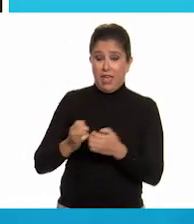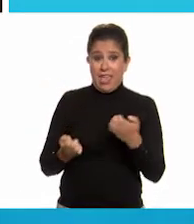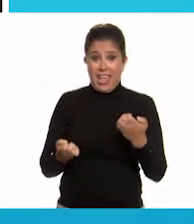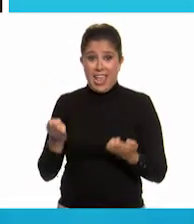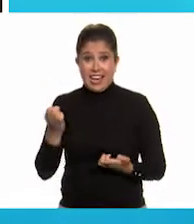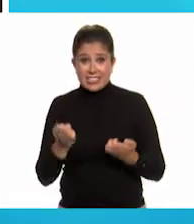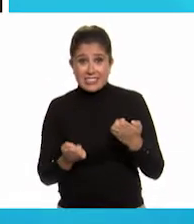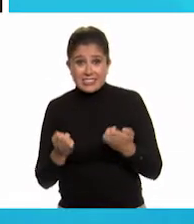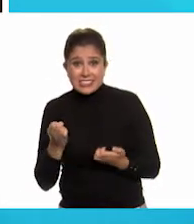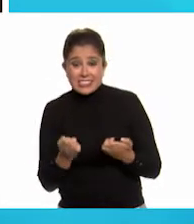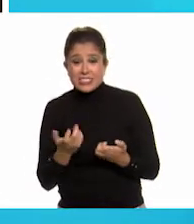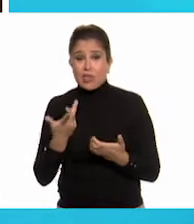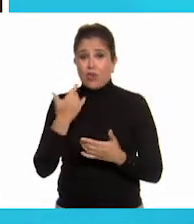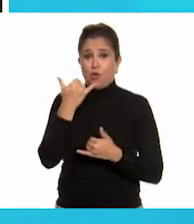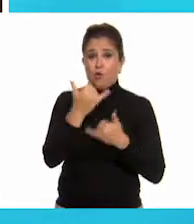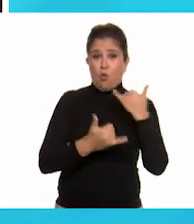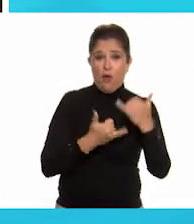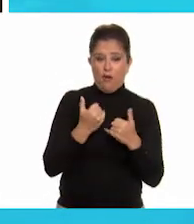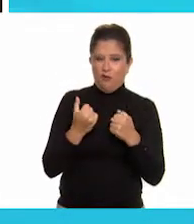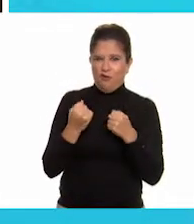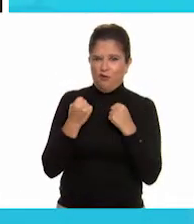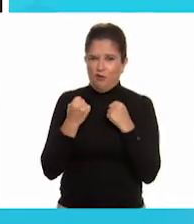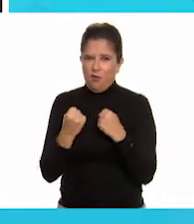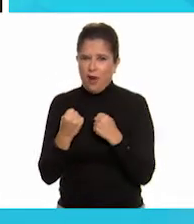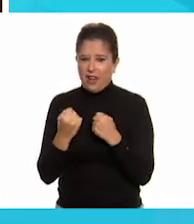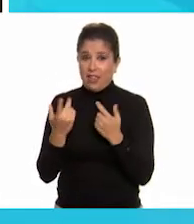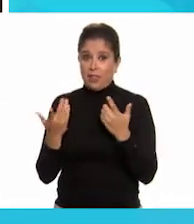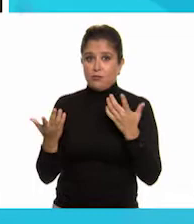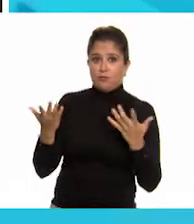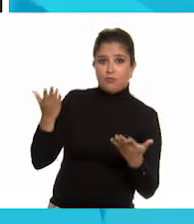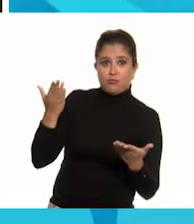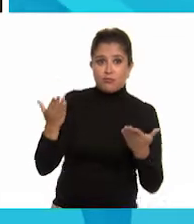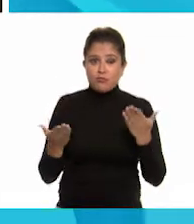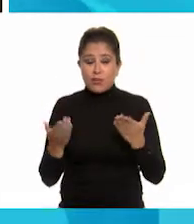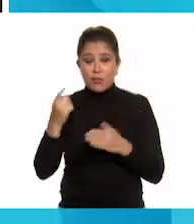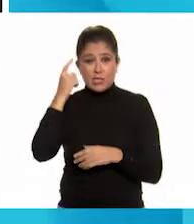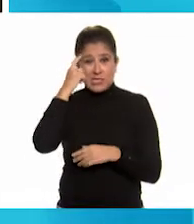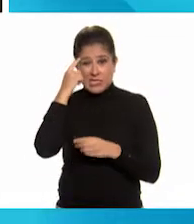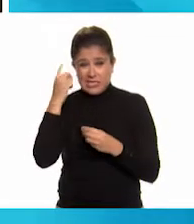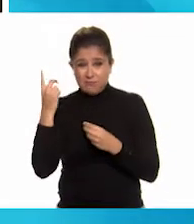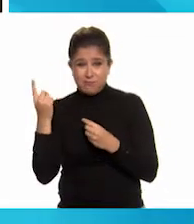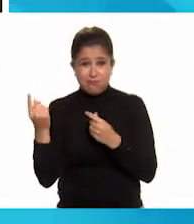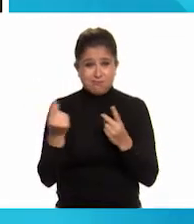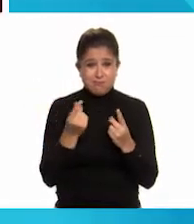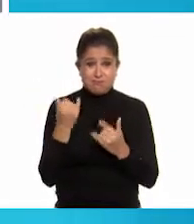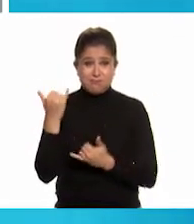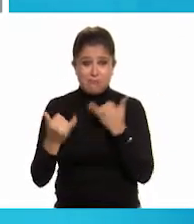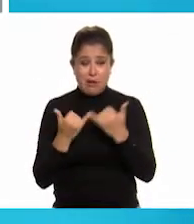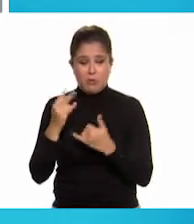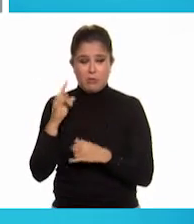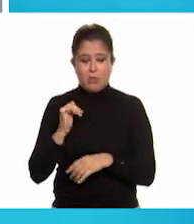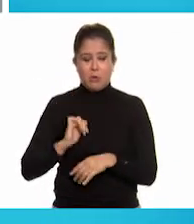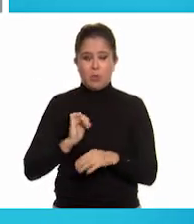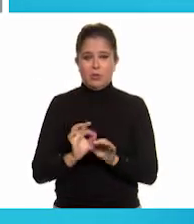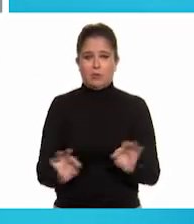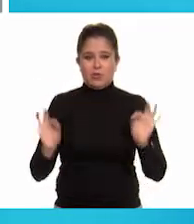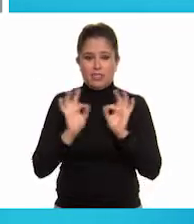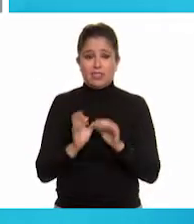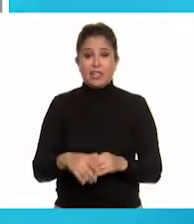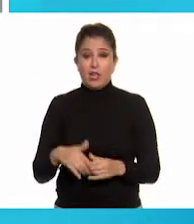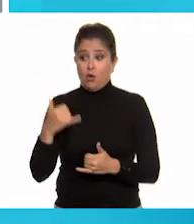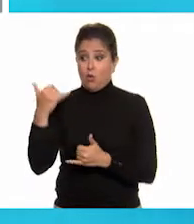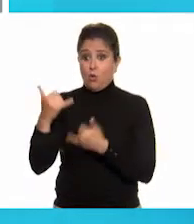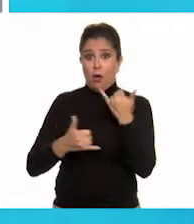físico, los juegos de fuerza, de equilibrio, la destreza mental fueron de gran importancia. El juego, desde